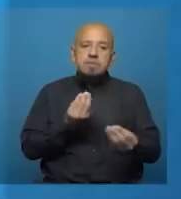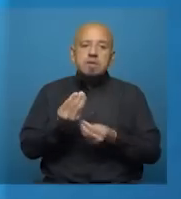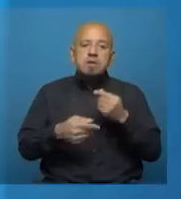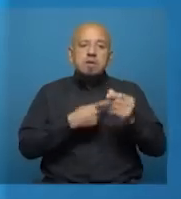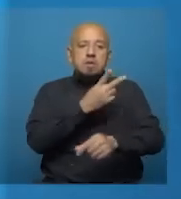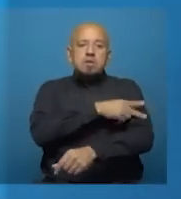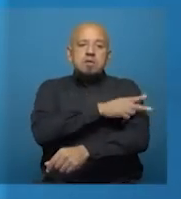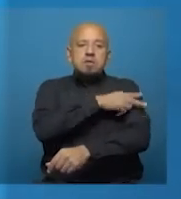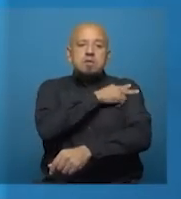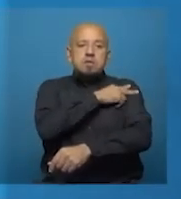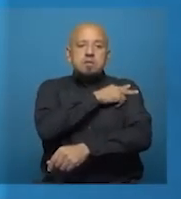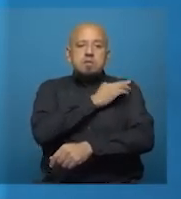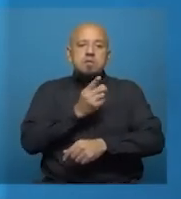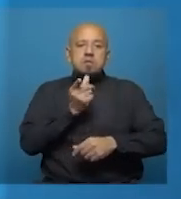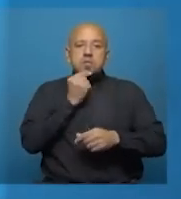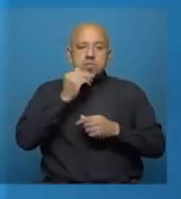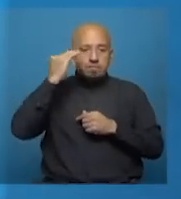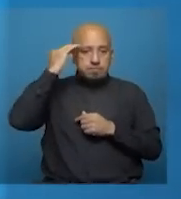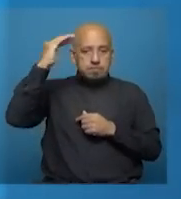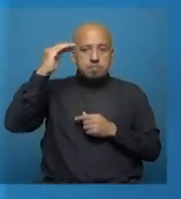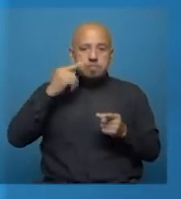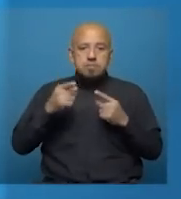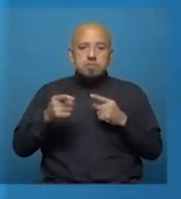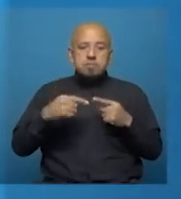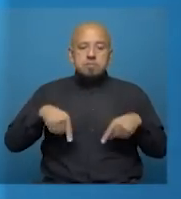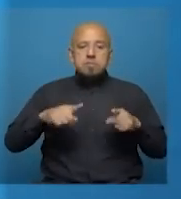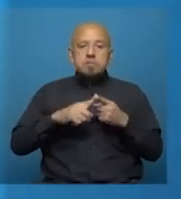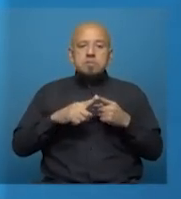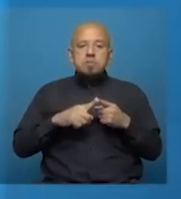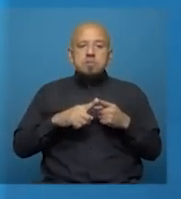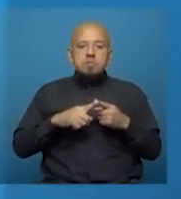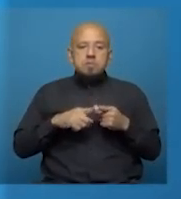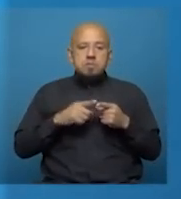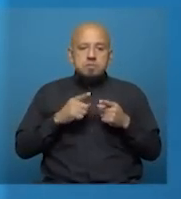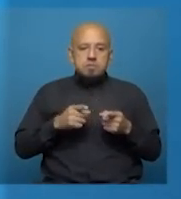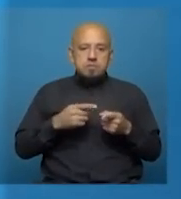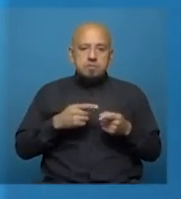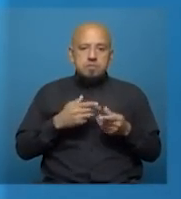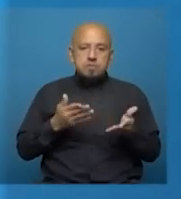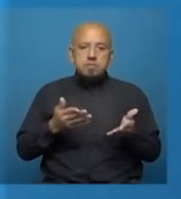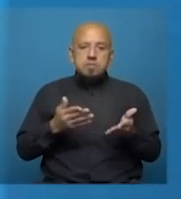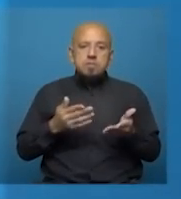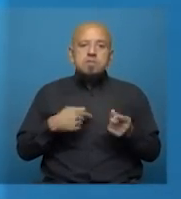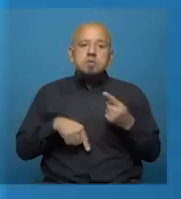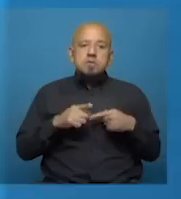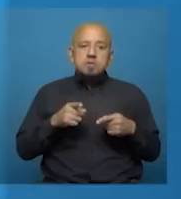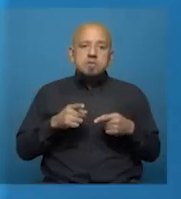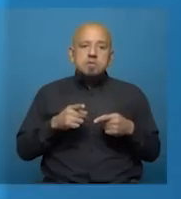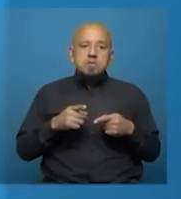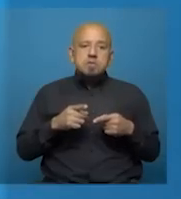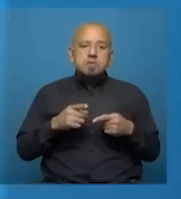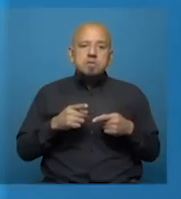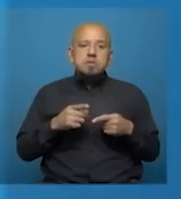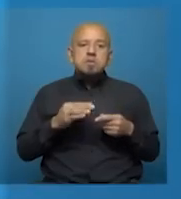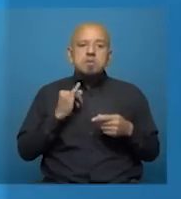jerarquías militares a lo largo y ancho de todo el país y de todas las direcciones. Y eso está indicando que